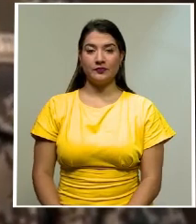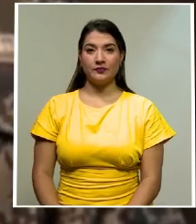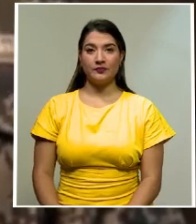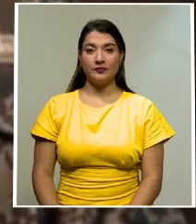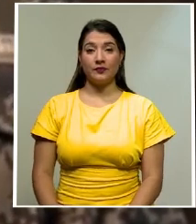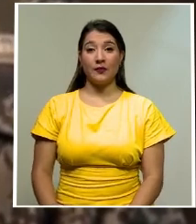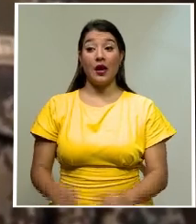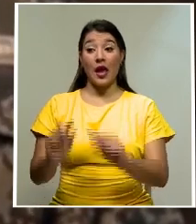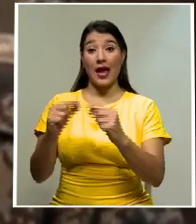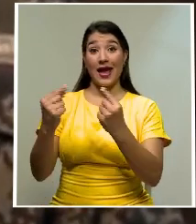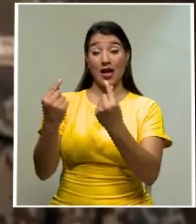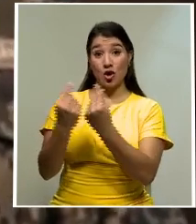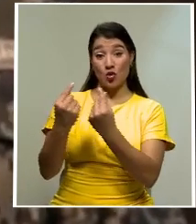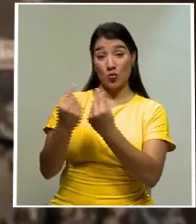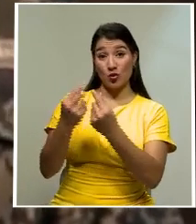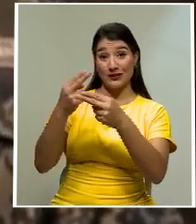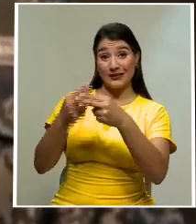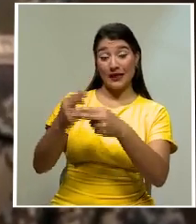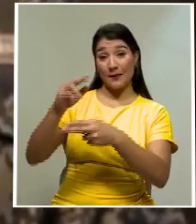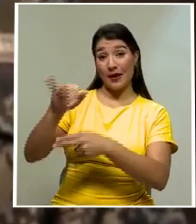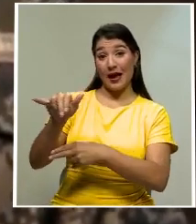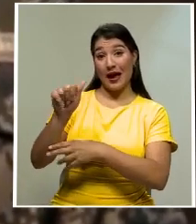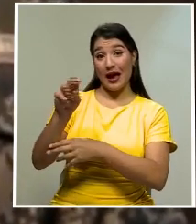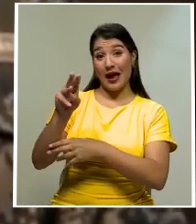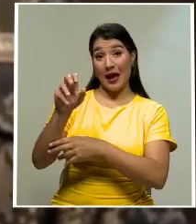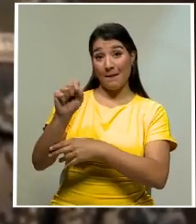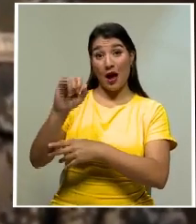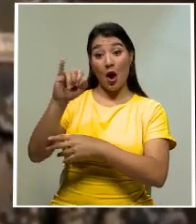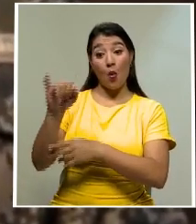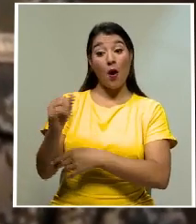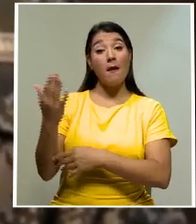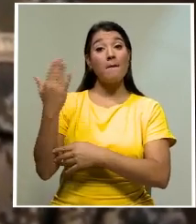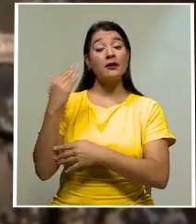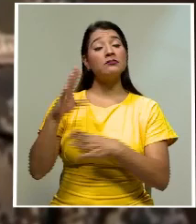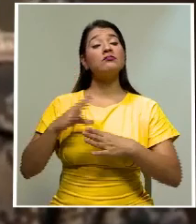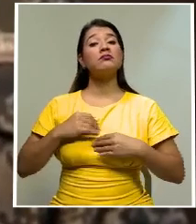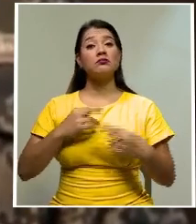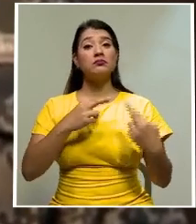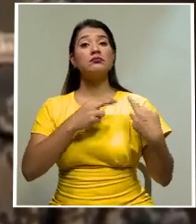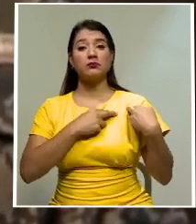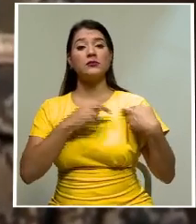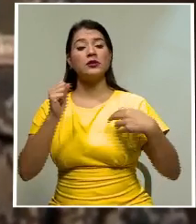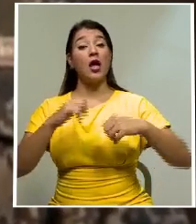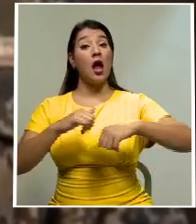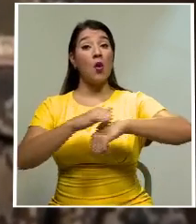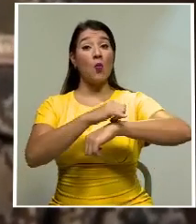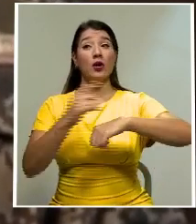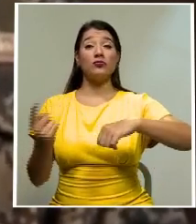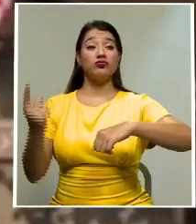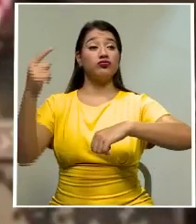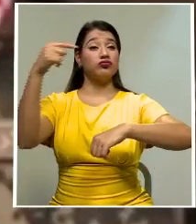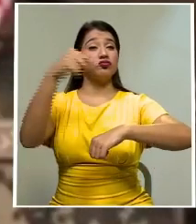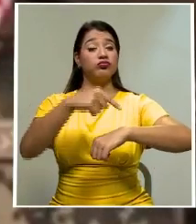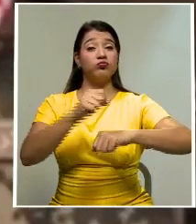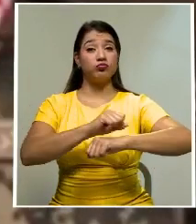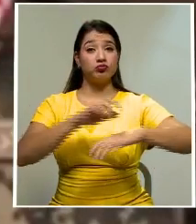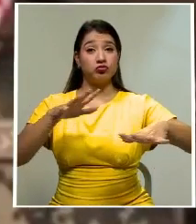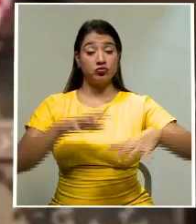El movimiento islamista Hamas afirmó el jueves haber disparado un potente cohete hacia el aeropuerto Ramón de Israel.